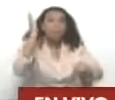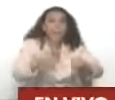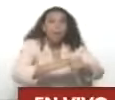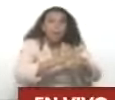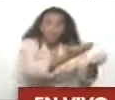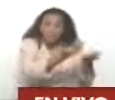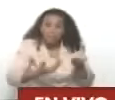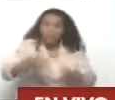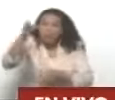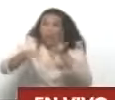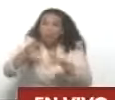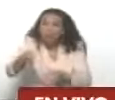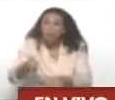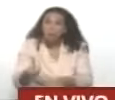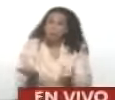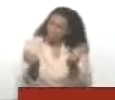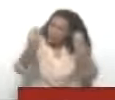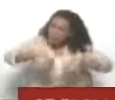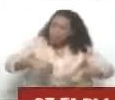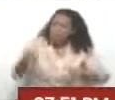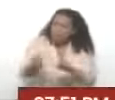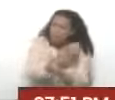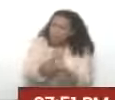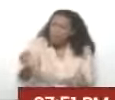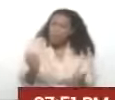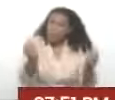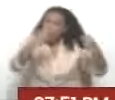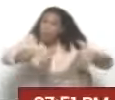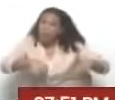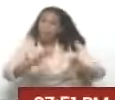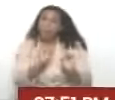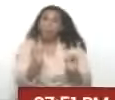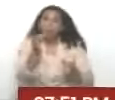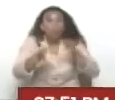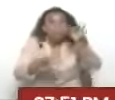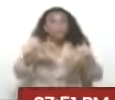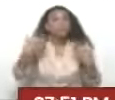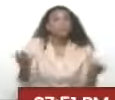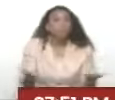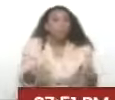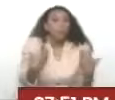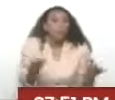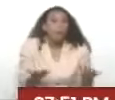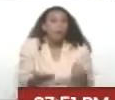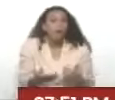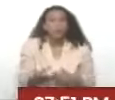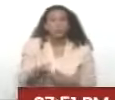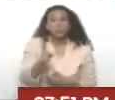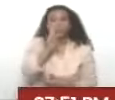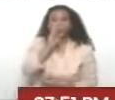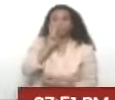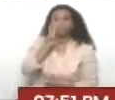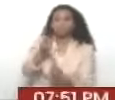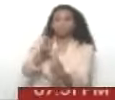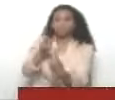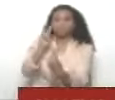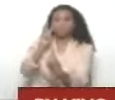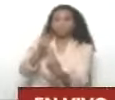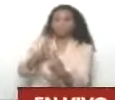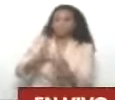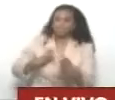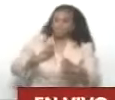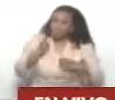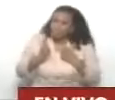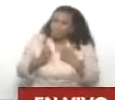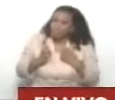vida? ¿O es que están de acuerdo con la tortura, será? ¿Ah? Yo cuando la veo a ella, me emocioné, pero